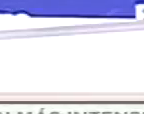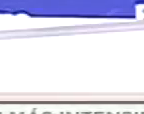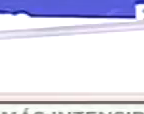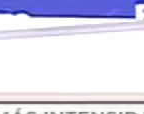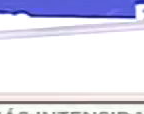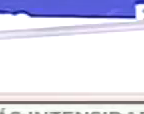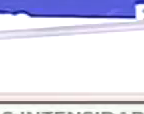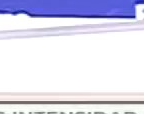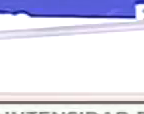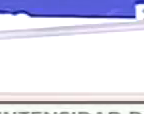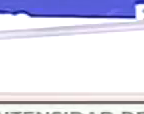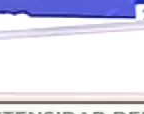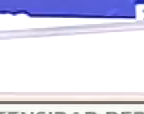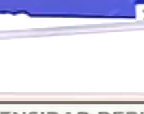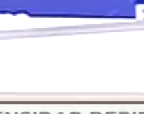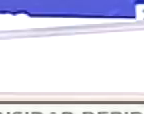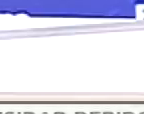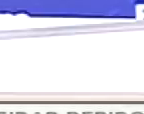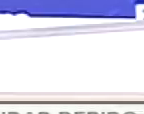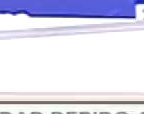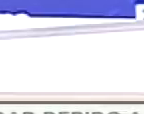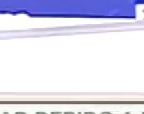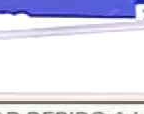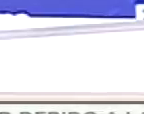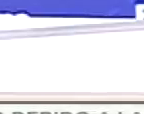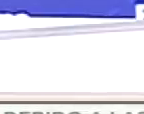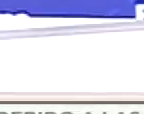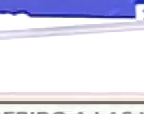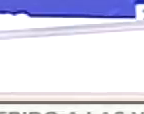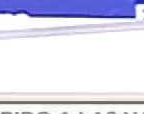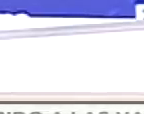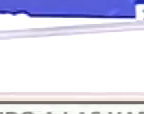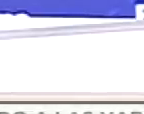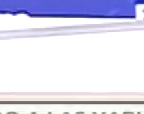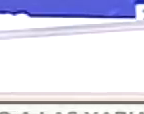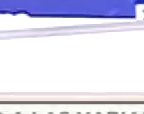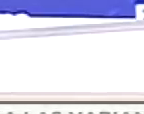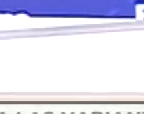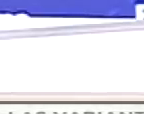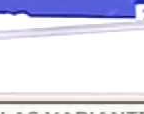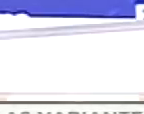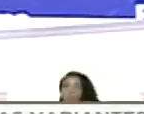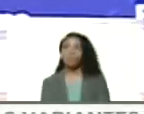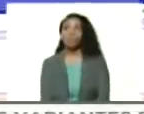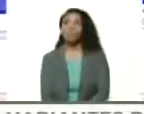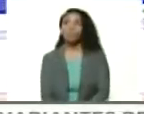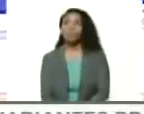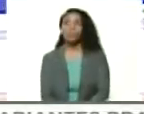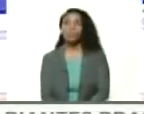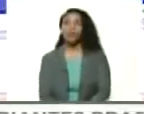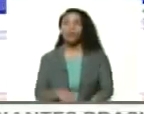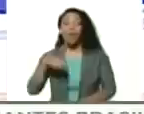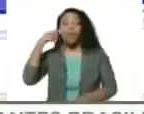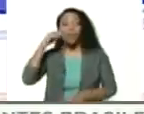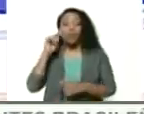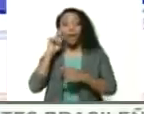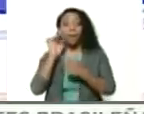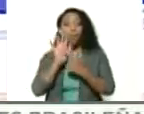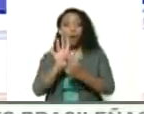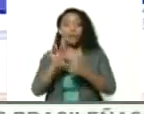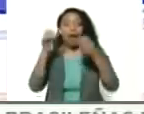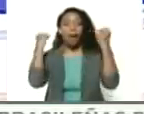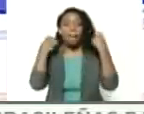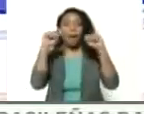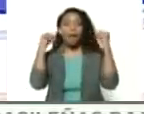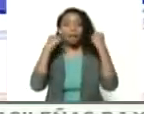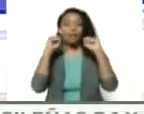Ahí lo pueden ver. Ahí dice difundir el video. Me parece muy bueno porque es uno de los videos que demuestra en la práctica